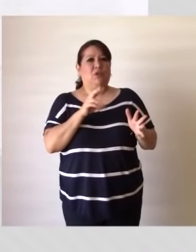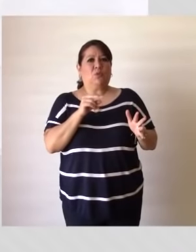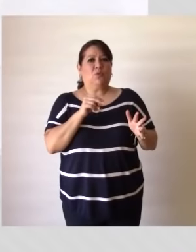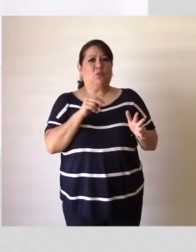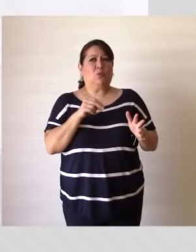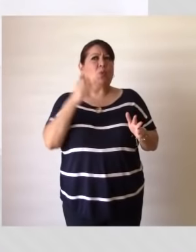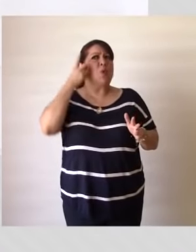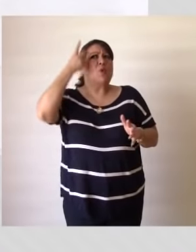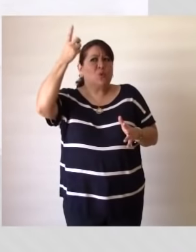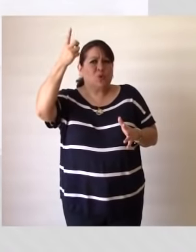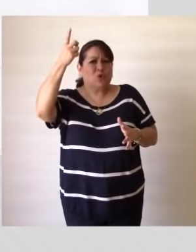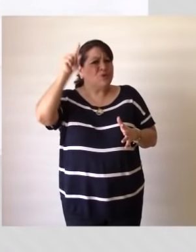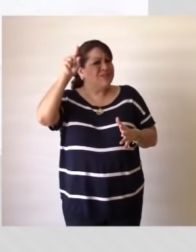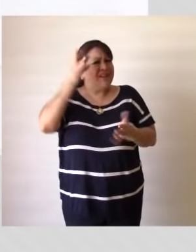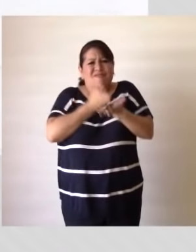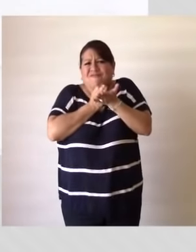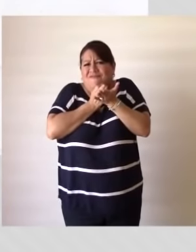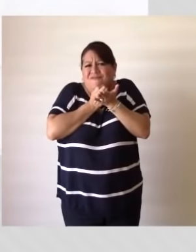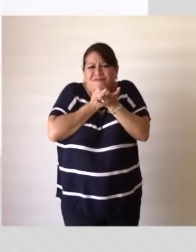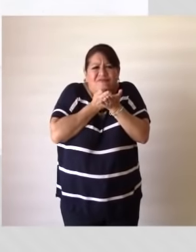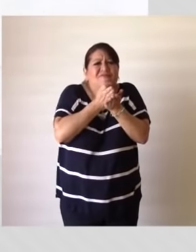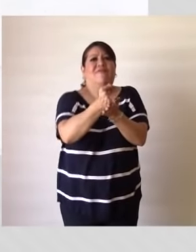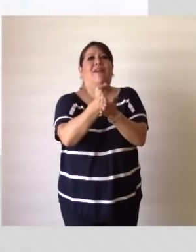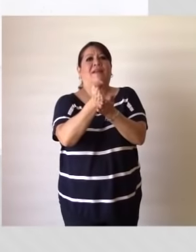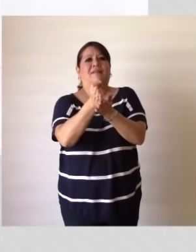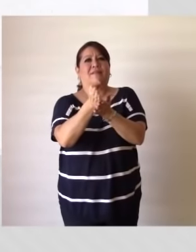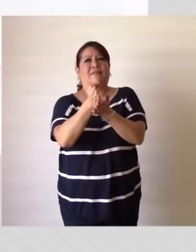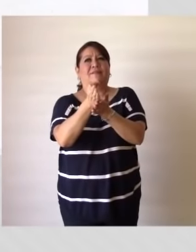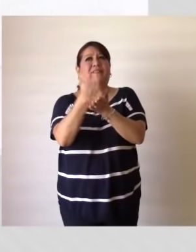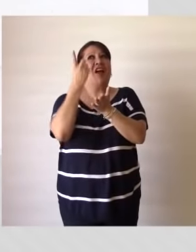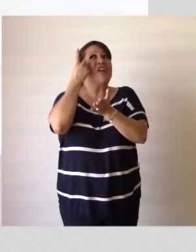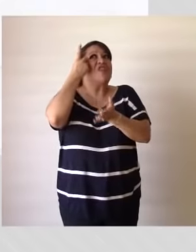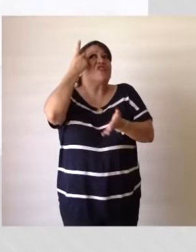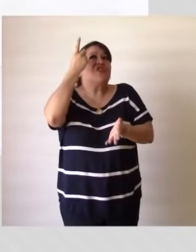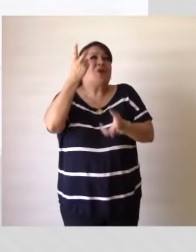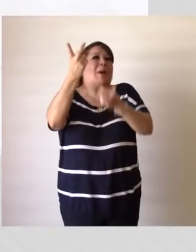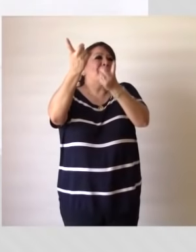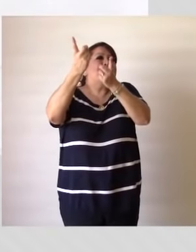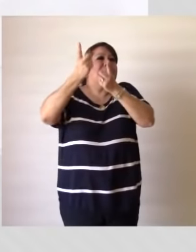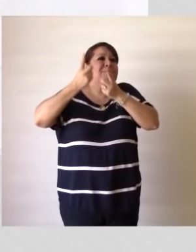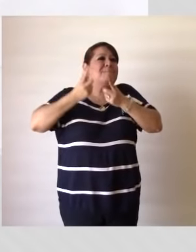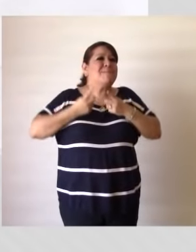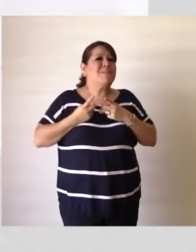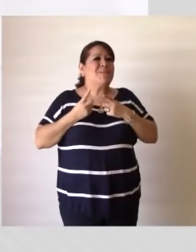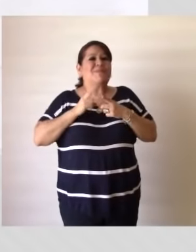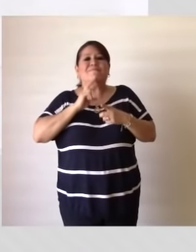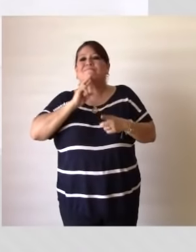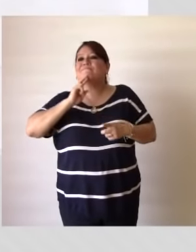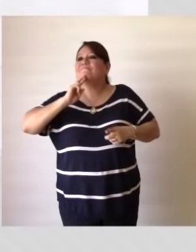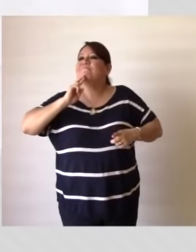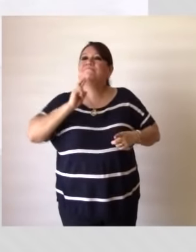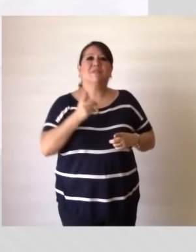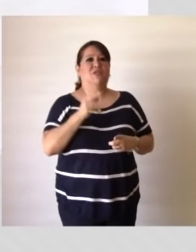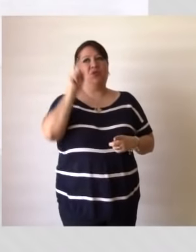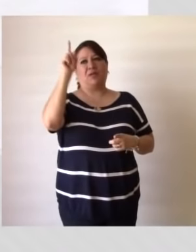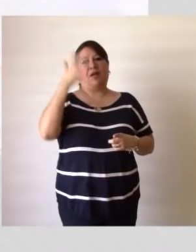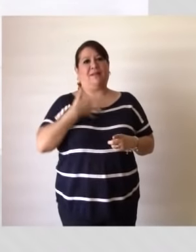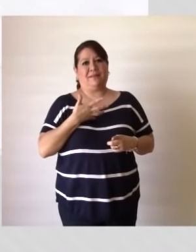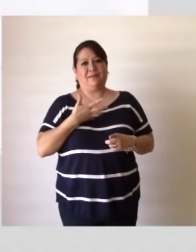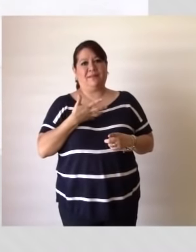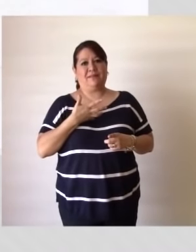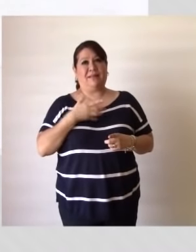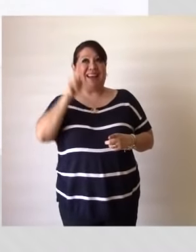dios nos dio lo mejor por eso pide lo mejor de nosotros cuando